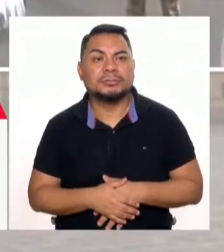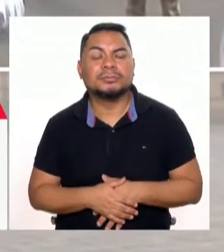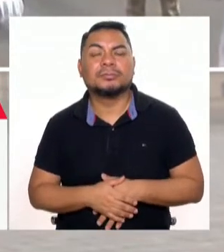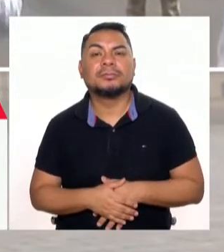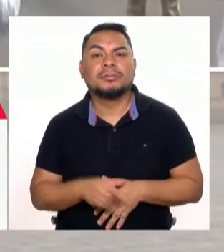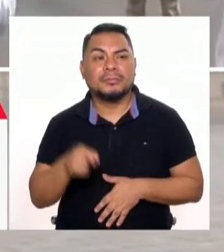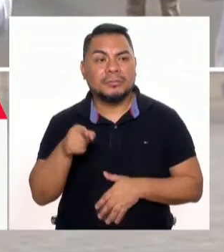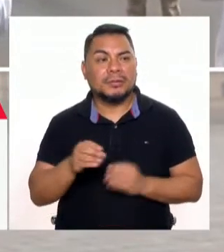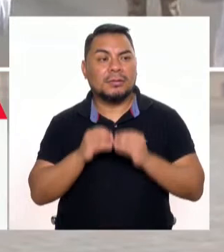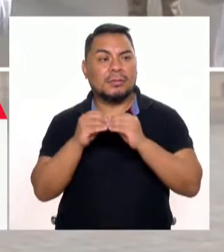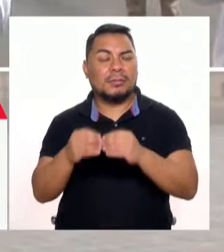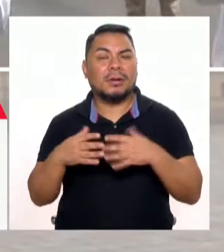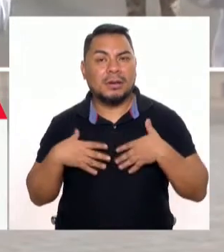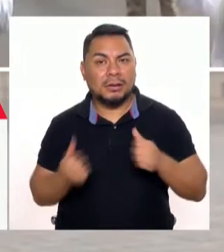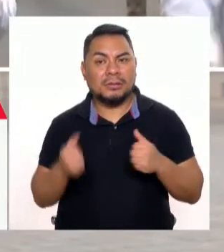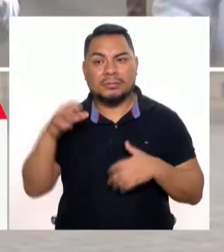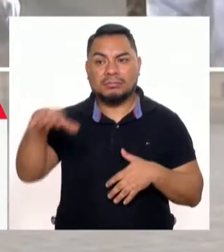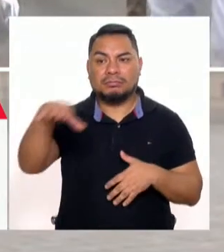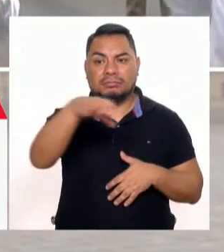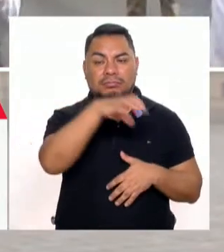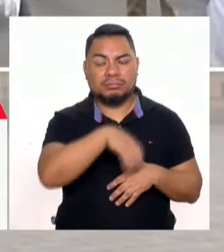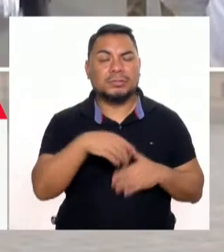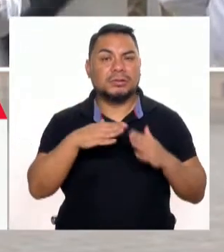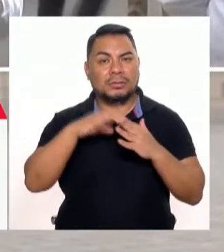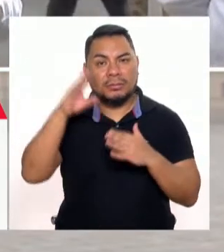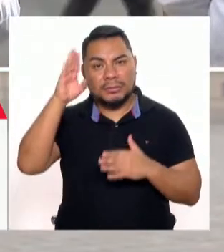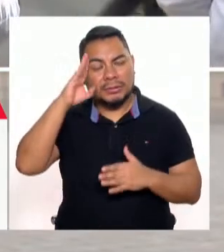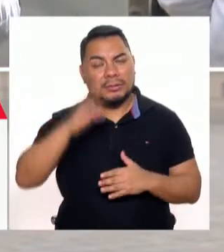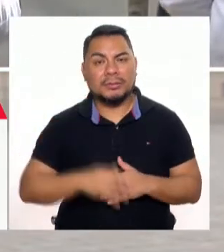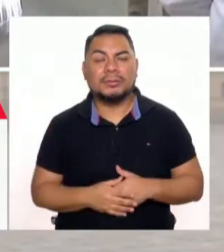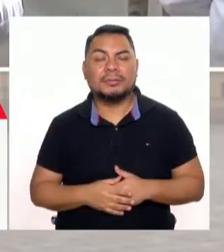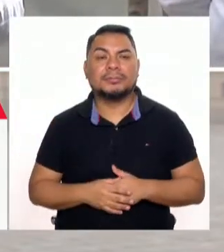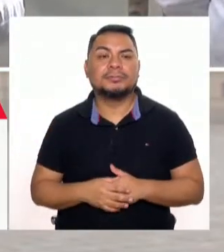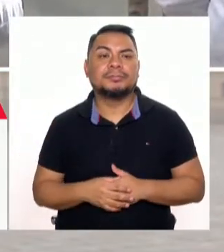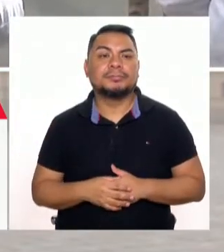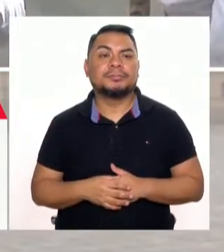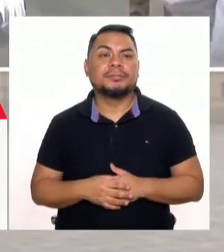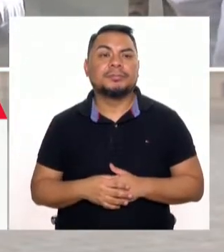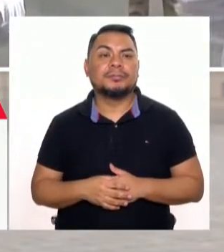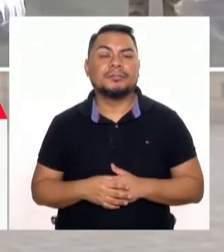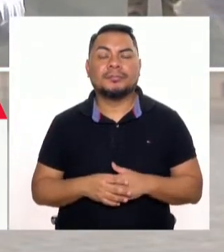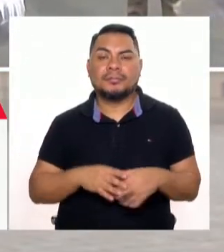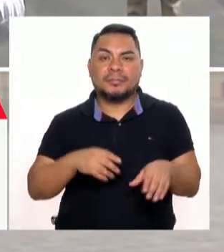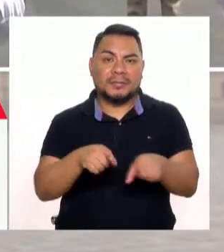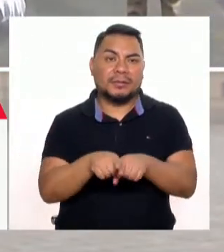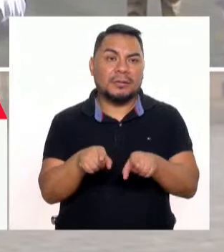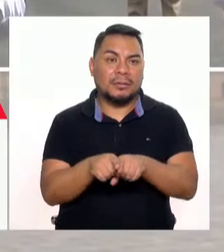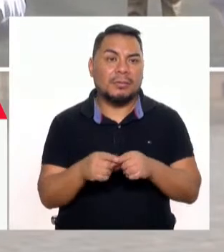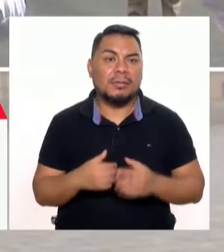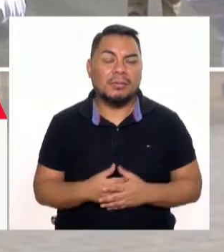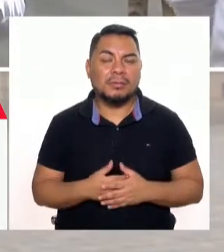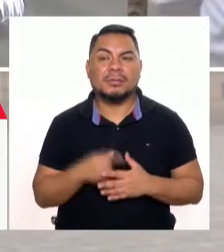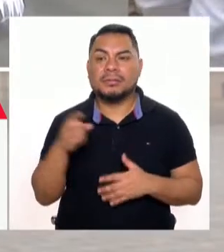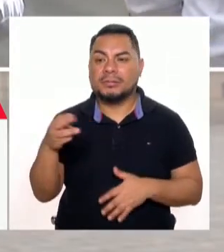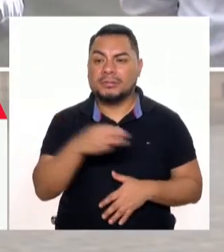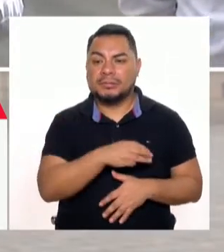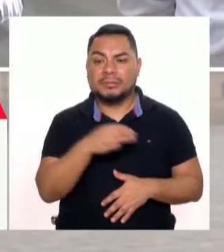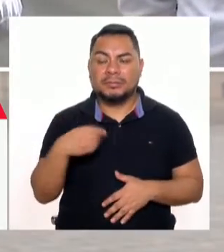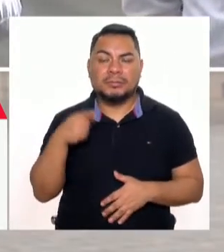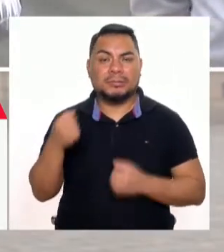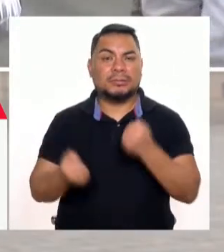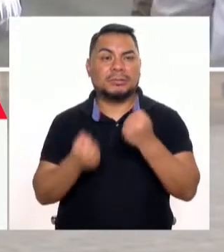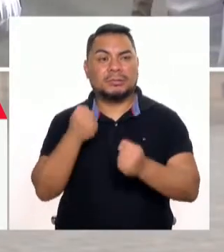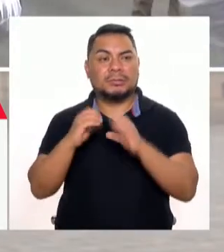establecimientos de salud y comisarías Así mismo el Ministerio de